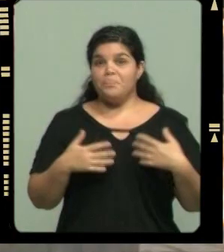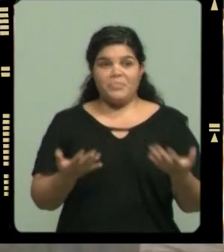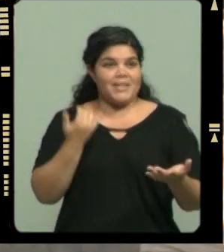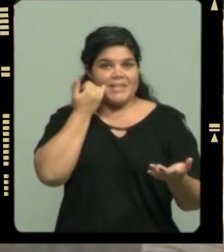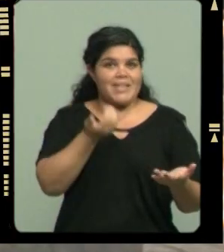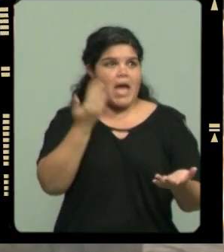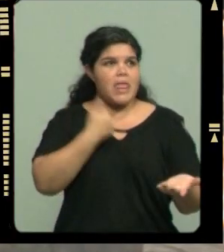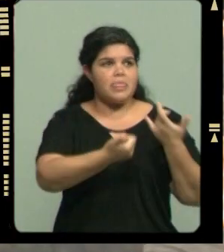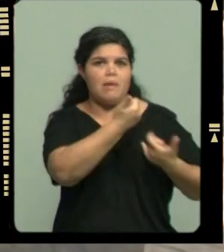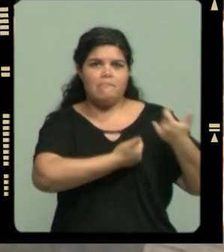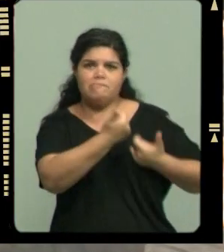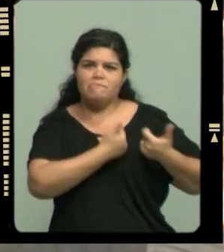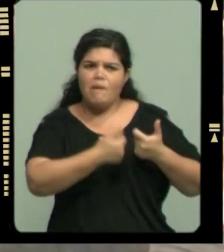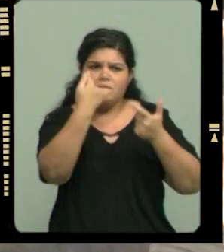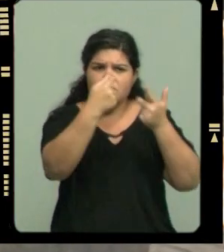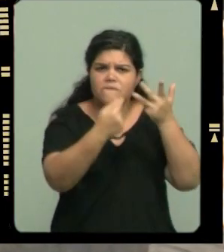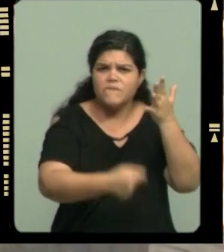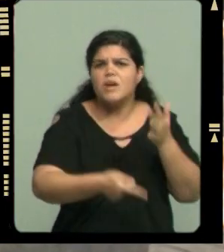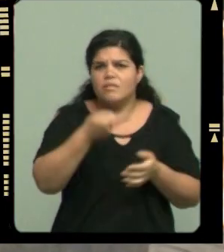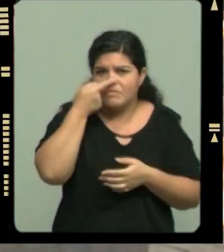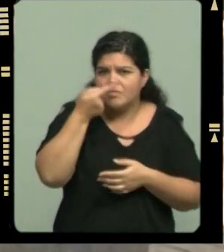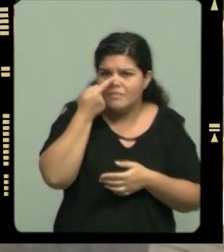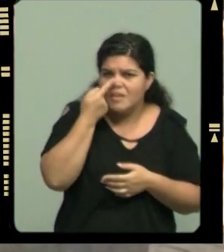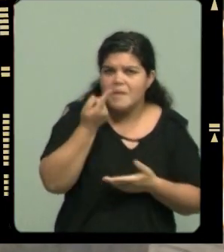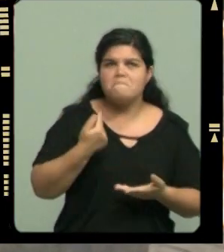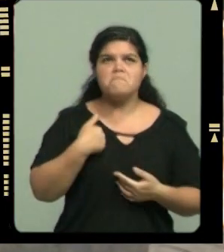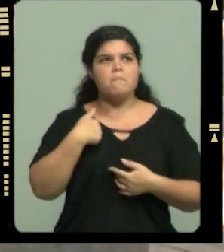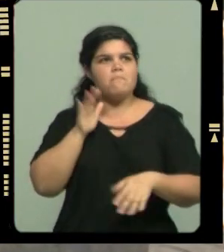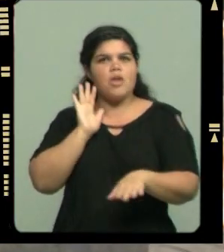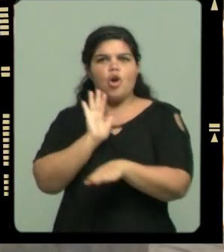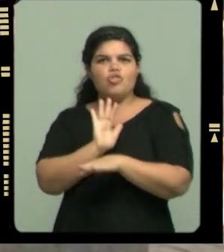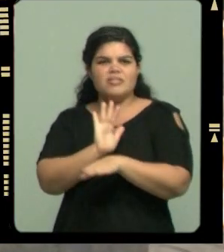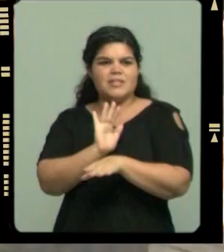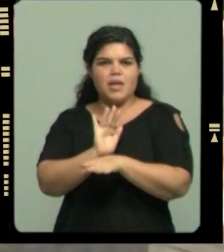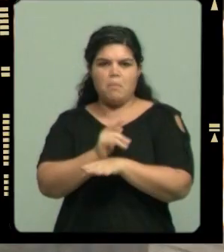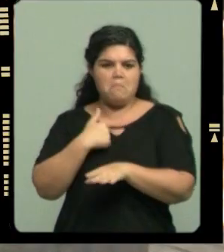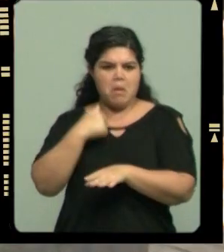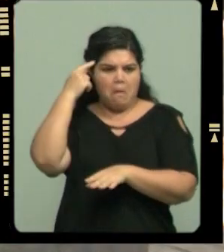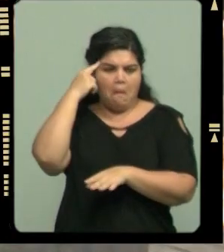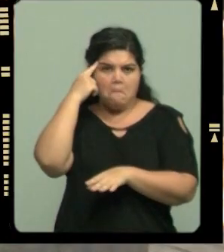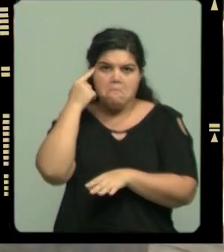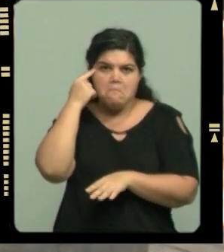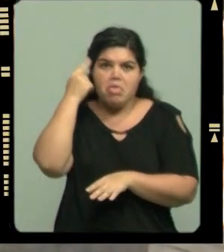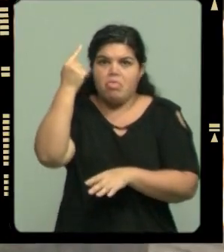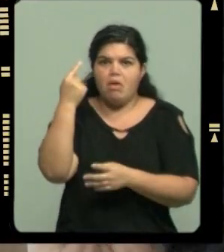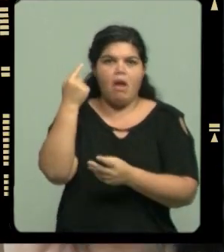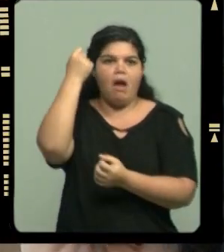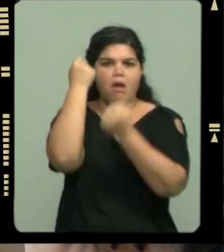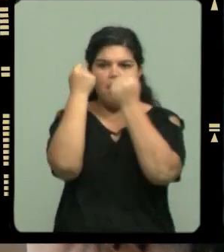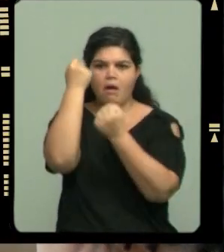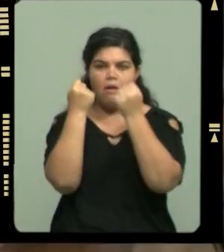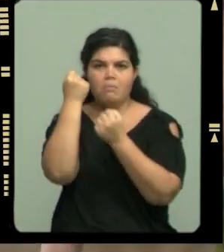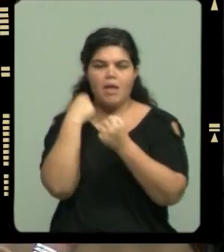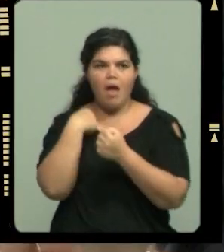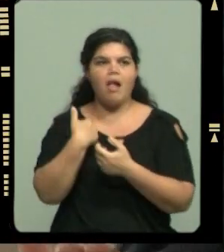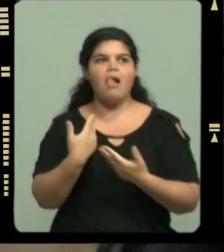Bueno, Lali, hemos hablado, me parece muy interesante todo lo que nos has contado porque incluso cambia mi concepto de la economía, que me parece que está bueno